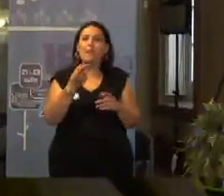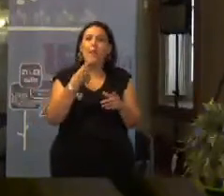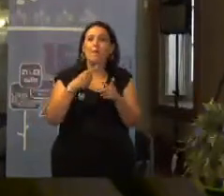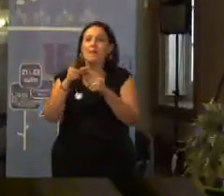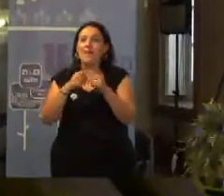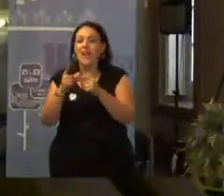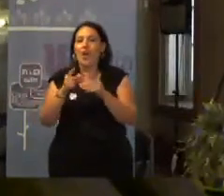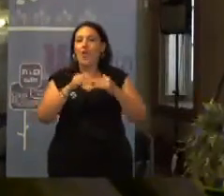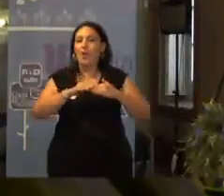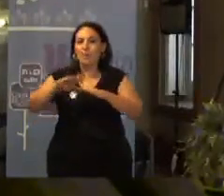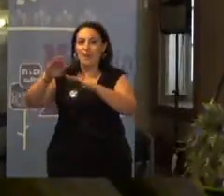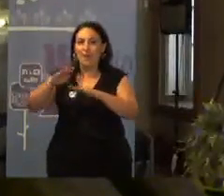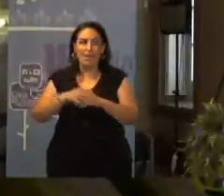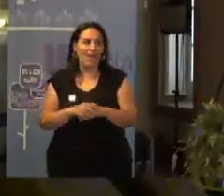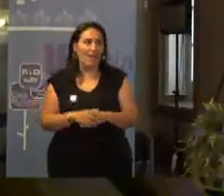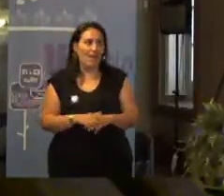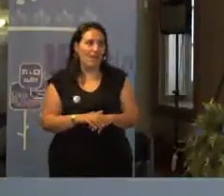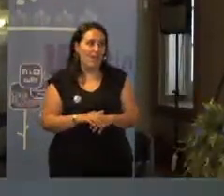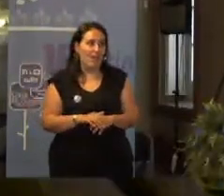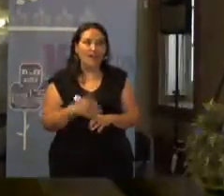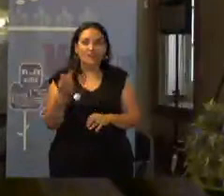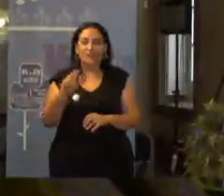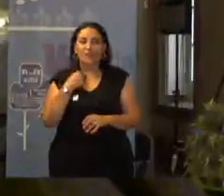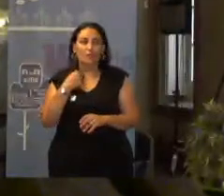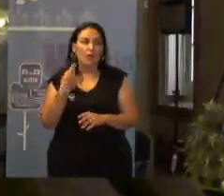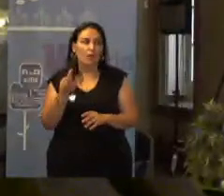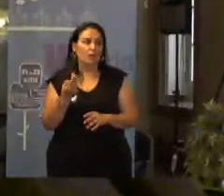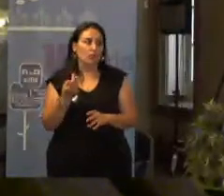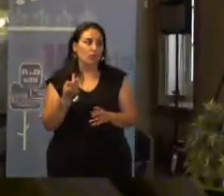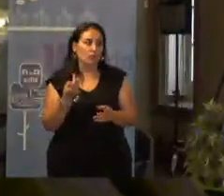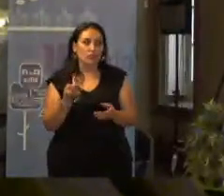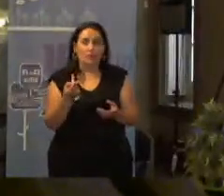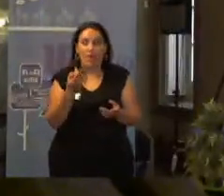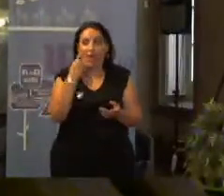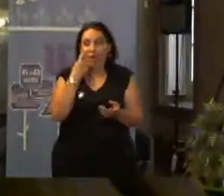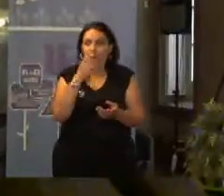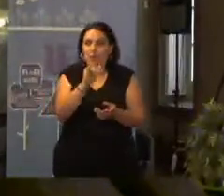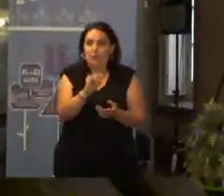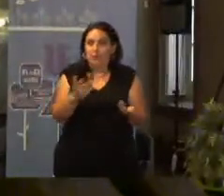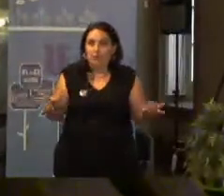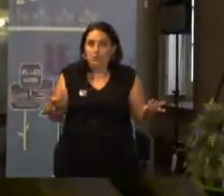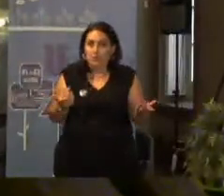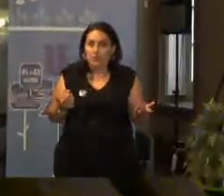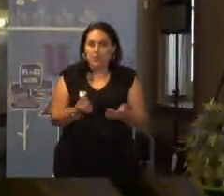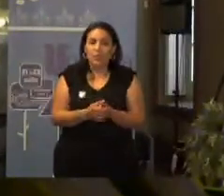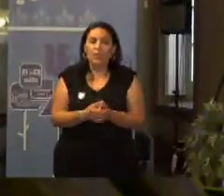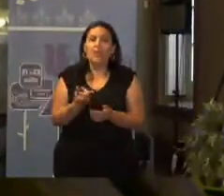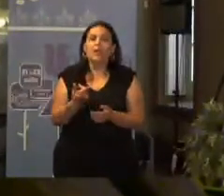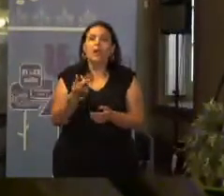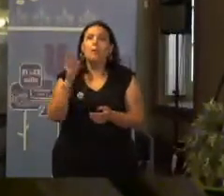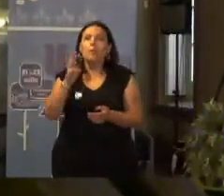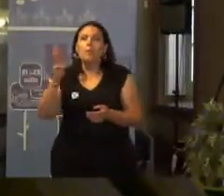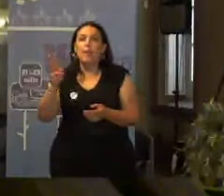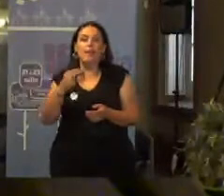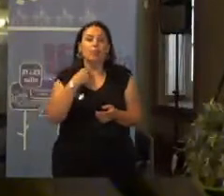teñen máis deputados que o PP. Bueno, é así, en fin, que o PP, pois